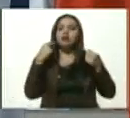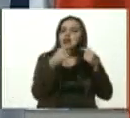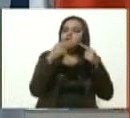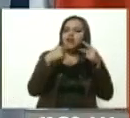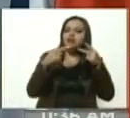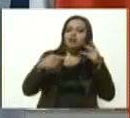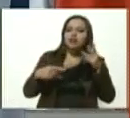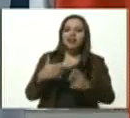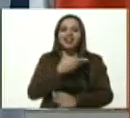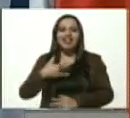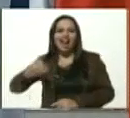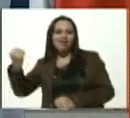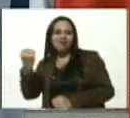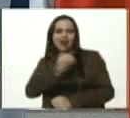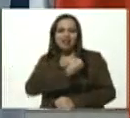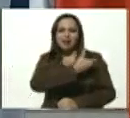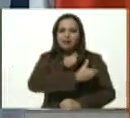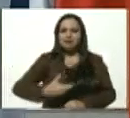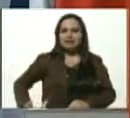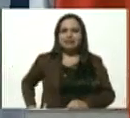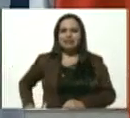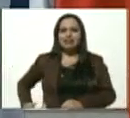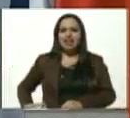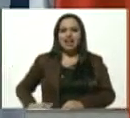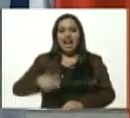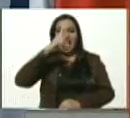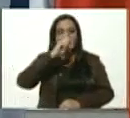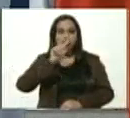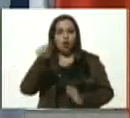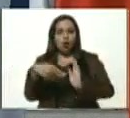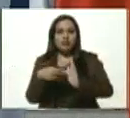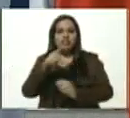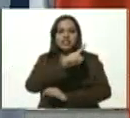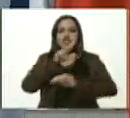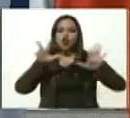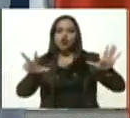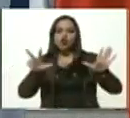el intento de magnicidio de agosto del año 2018,